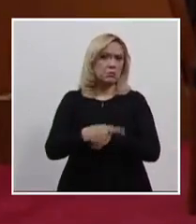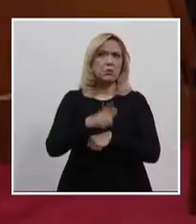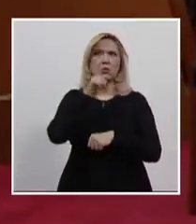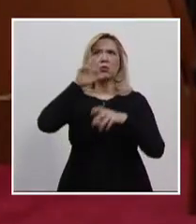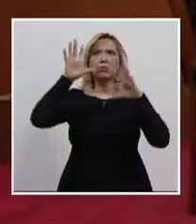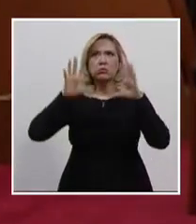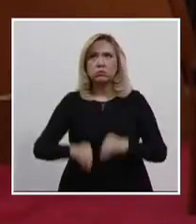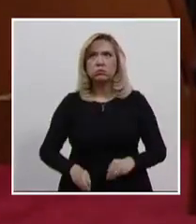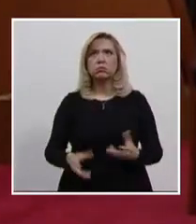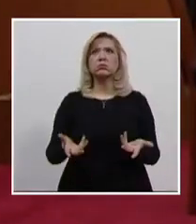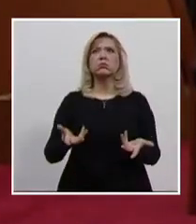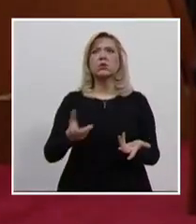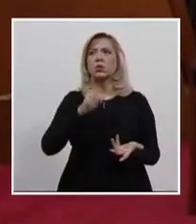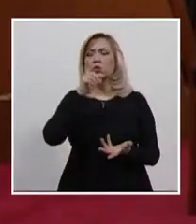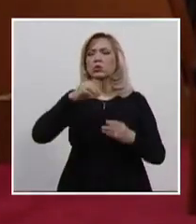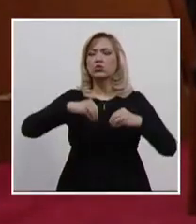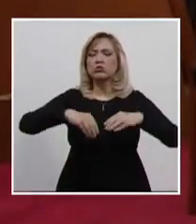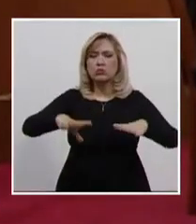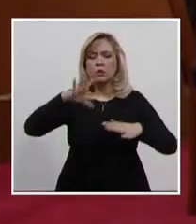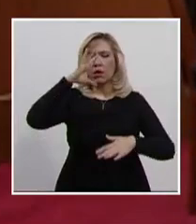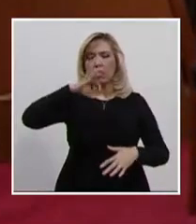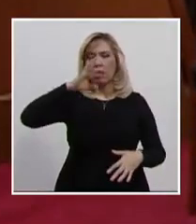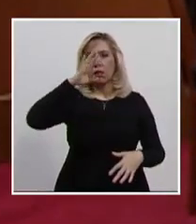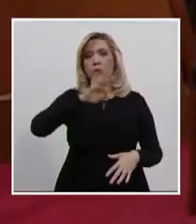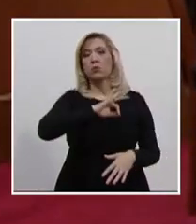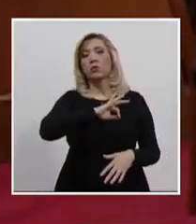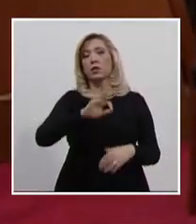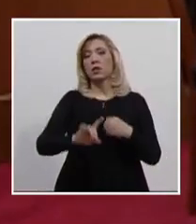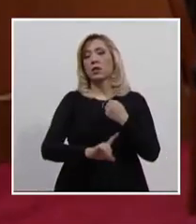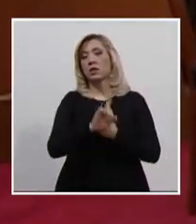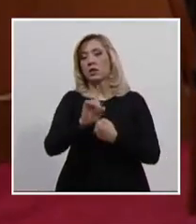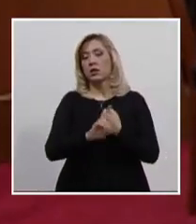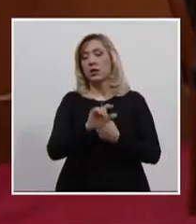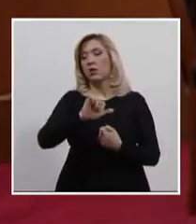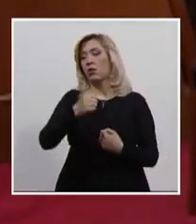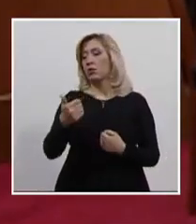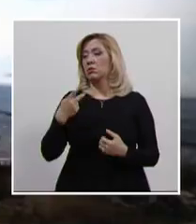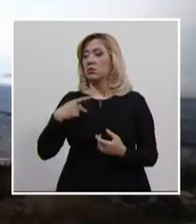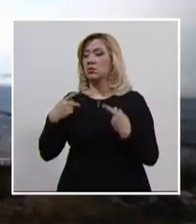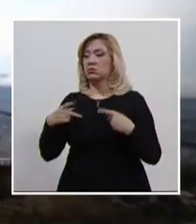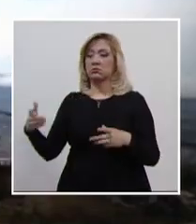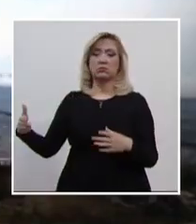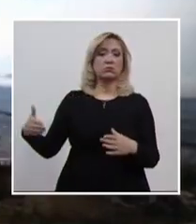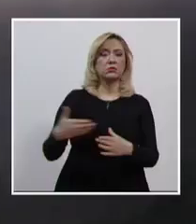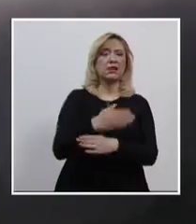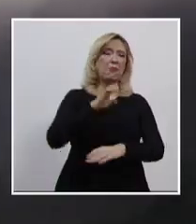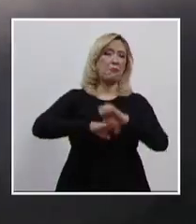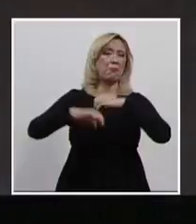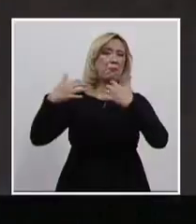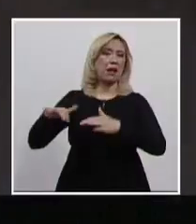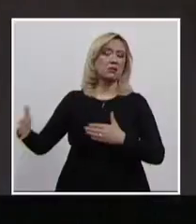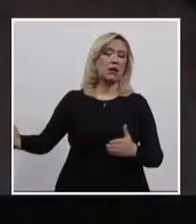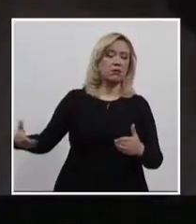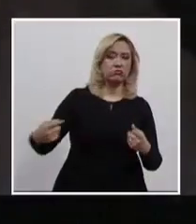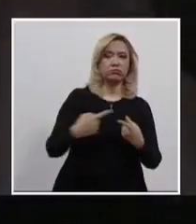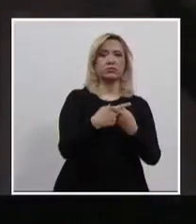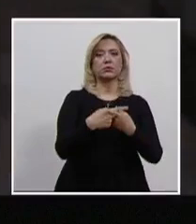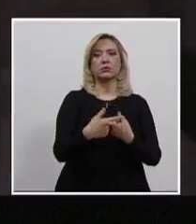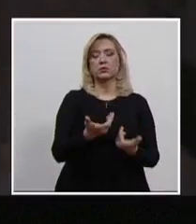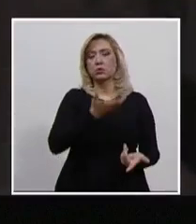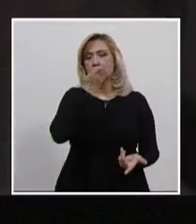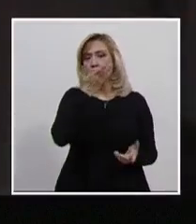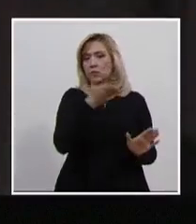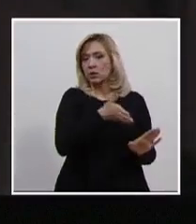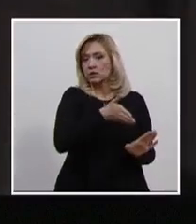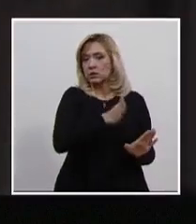o falta de entrega de energía que podrían ocasionarse bajo otro tipo de esquemas. Los efectos de este amparo beneficiarán